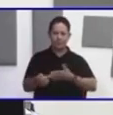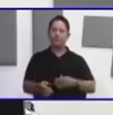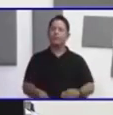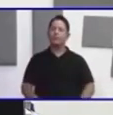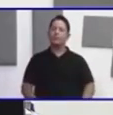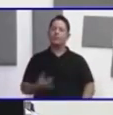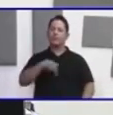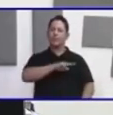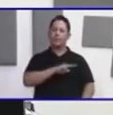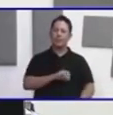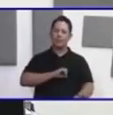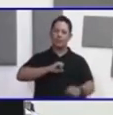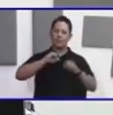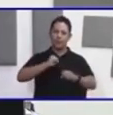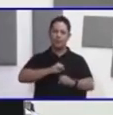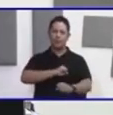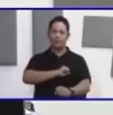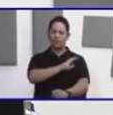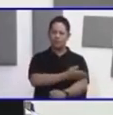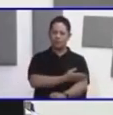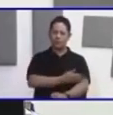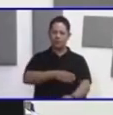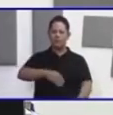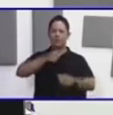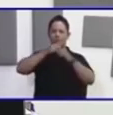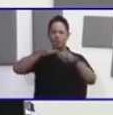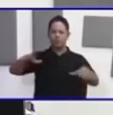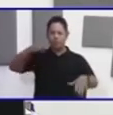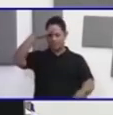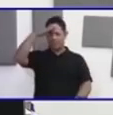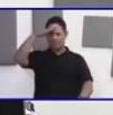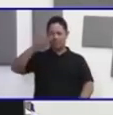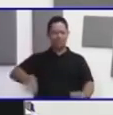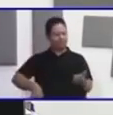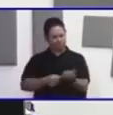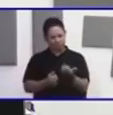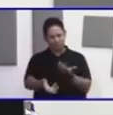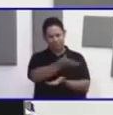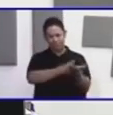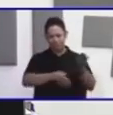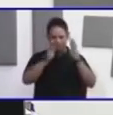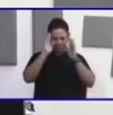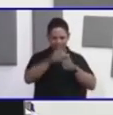somos una fuerza pública orientadora, solidaria,